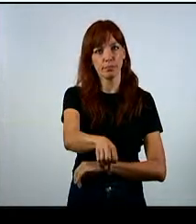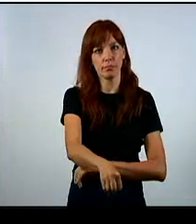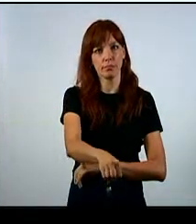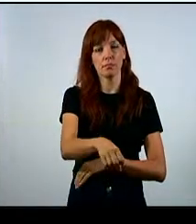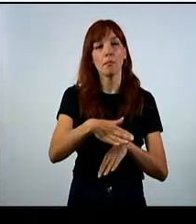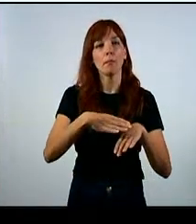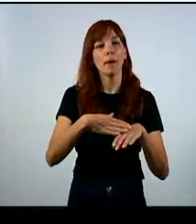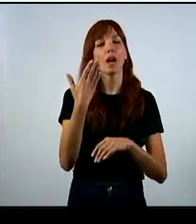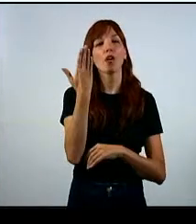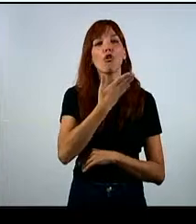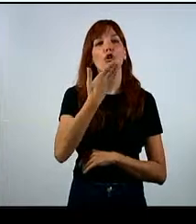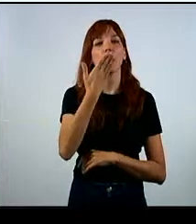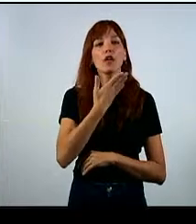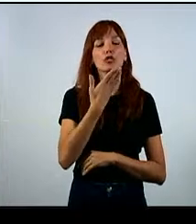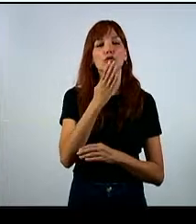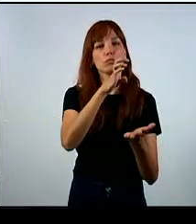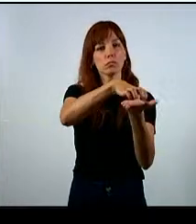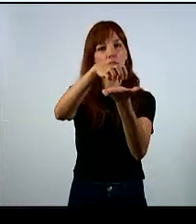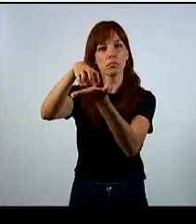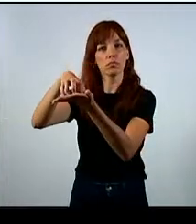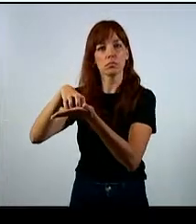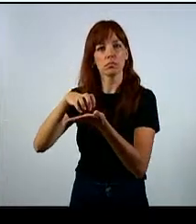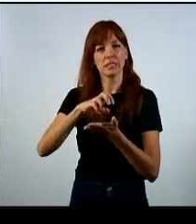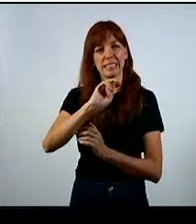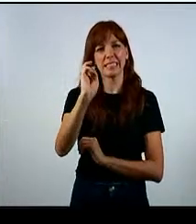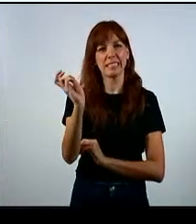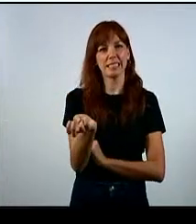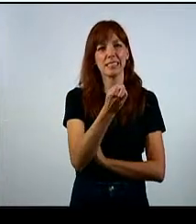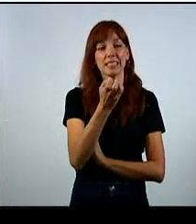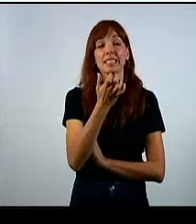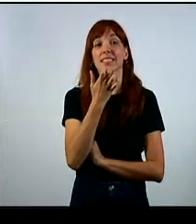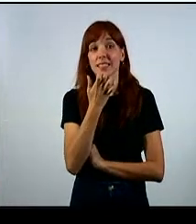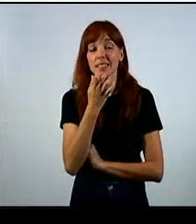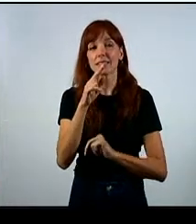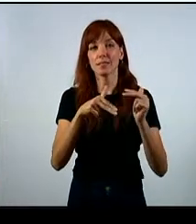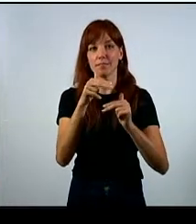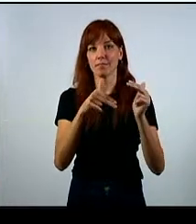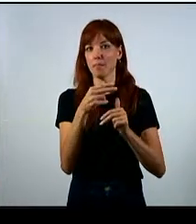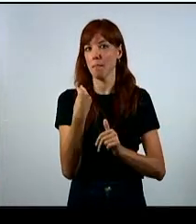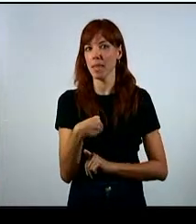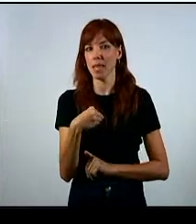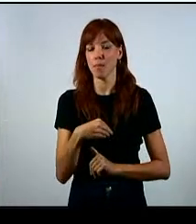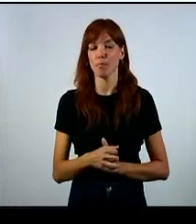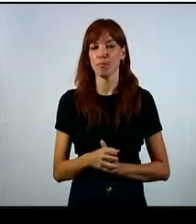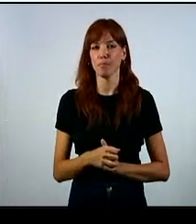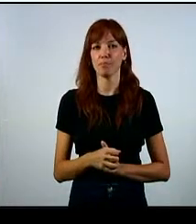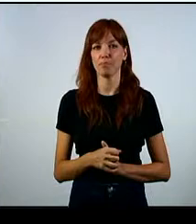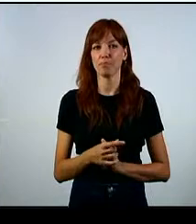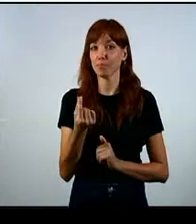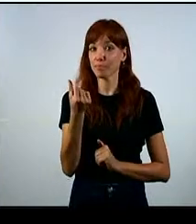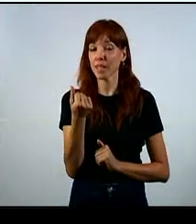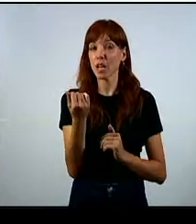diversos centros educativos en los que se están ejecutando obras. El importe es de